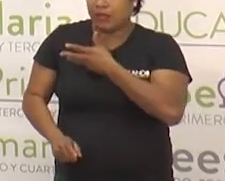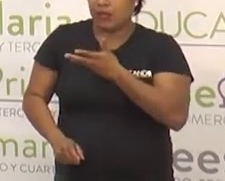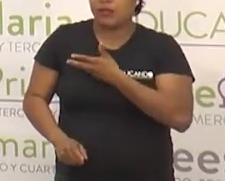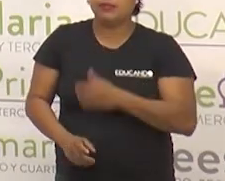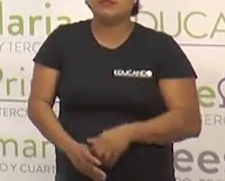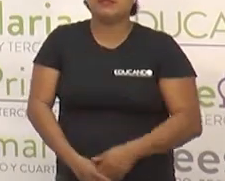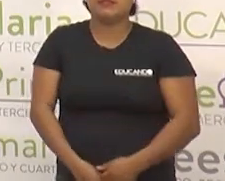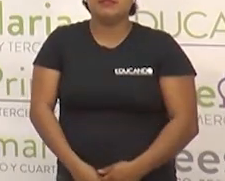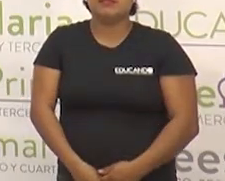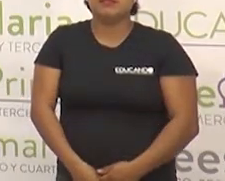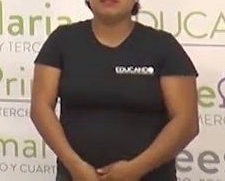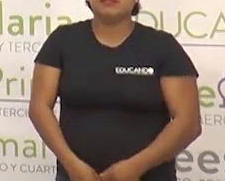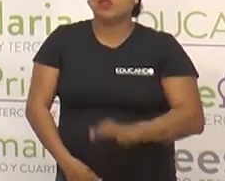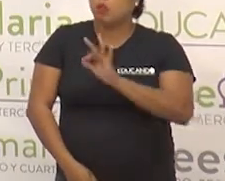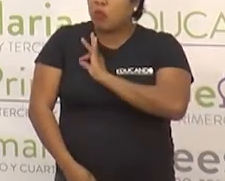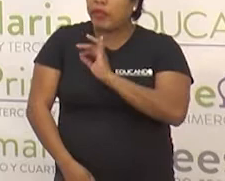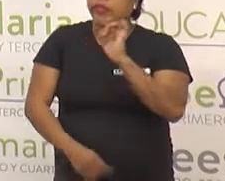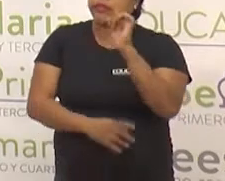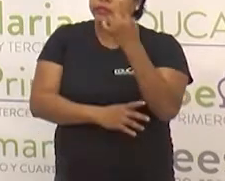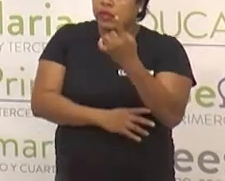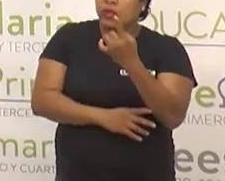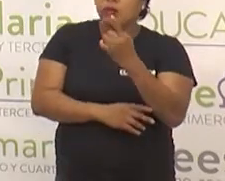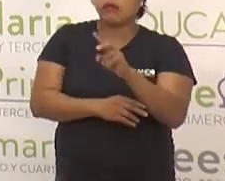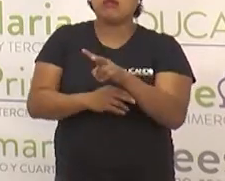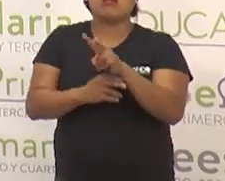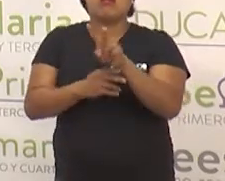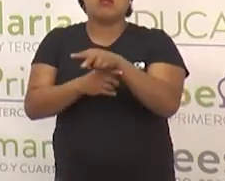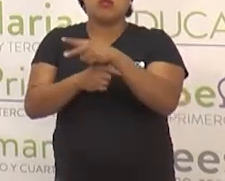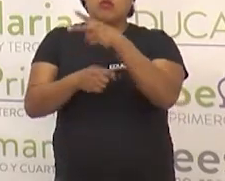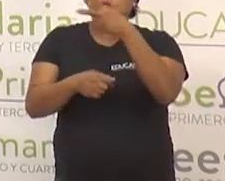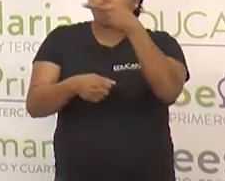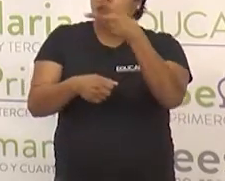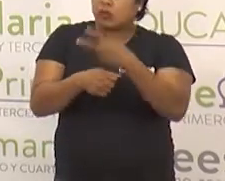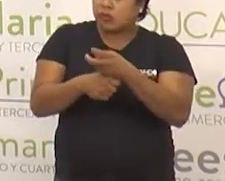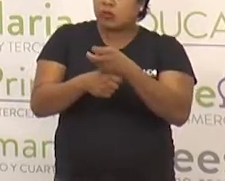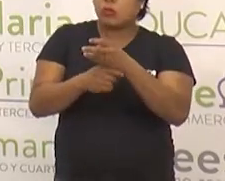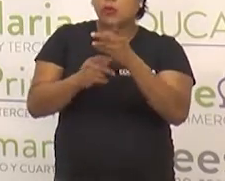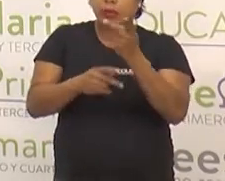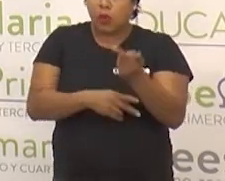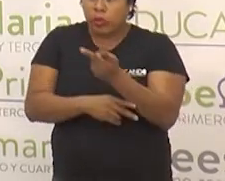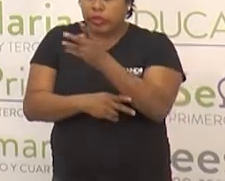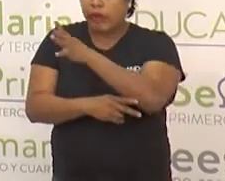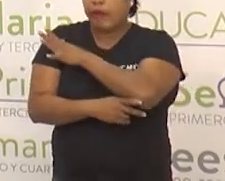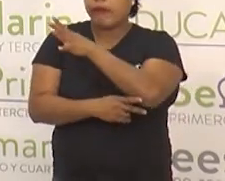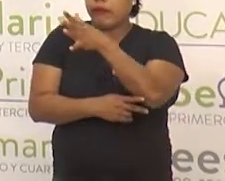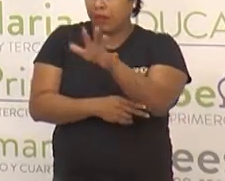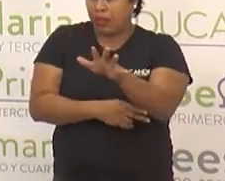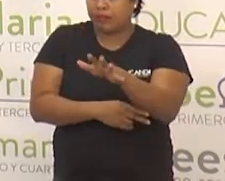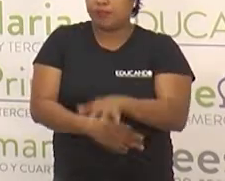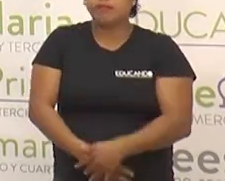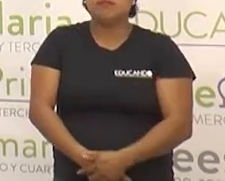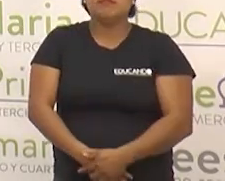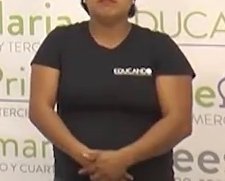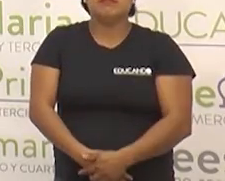abordar? Puede ser una pregunta general.